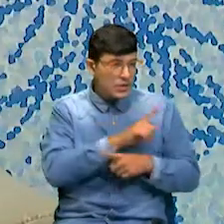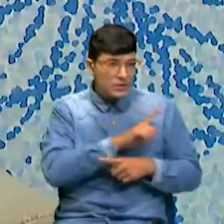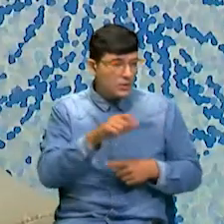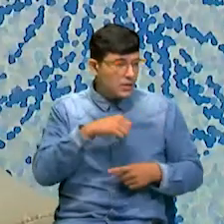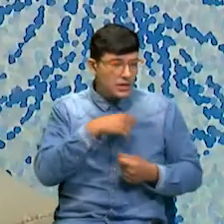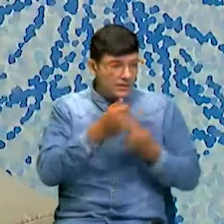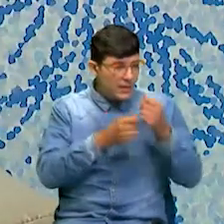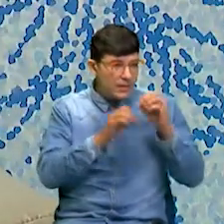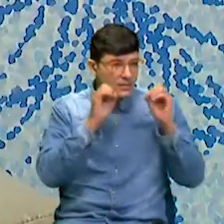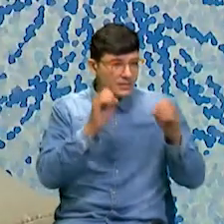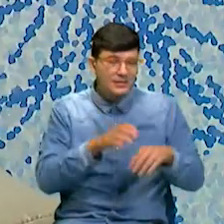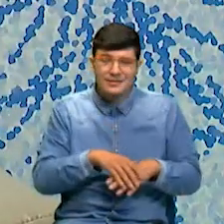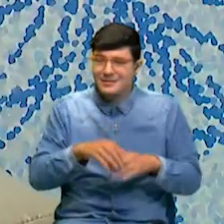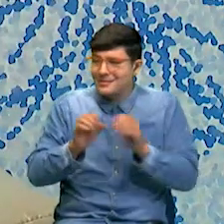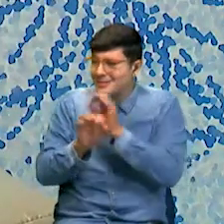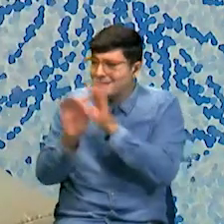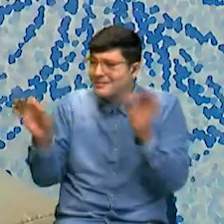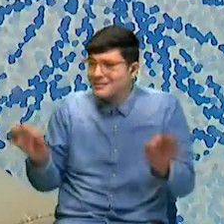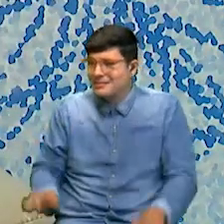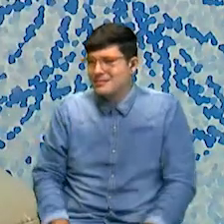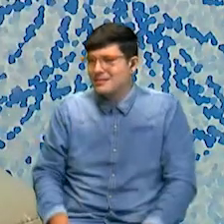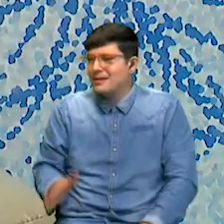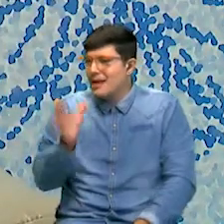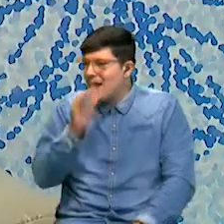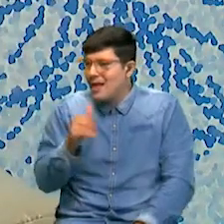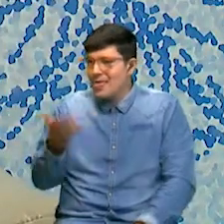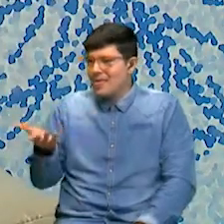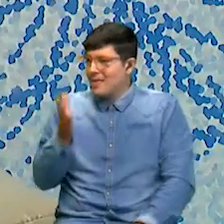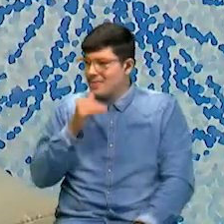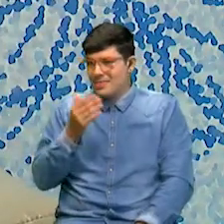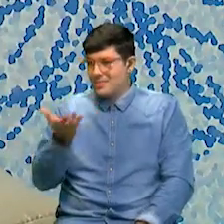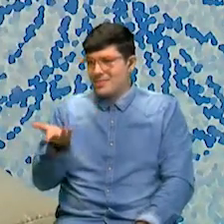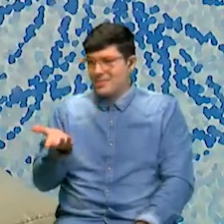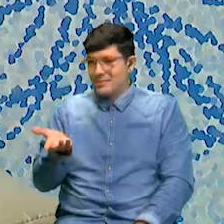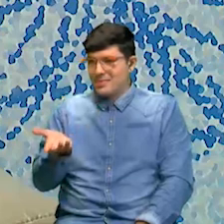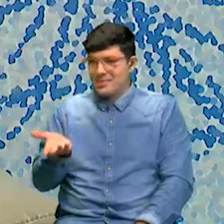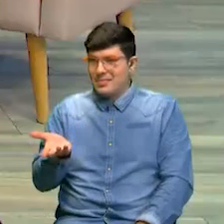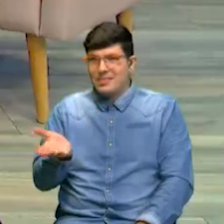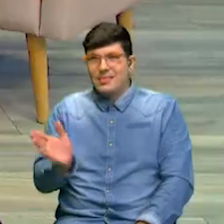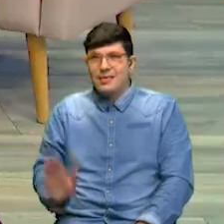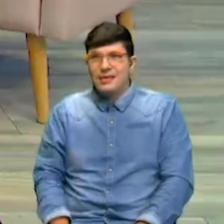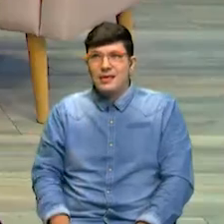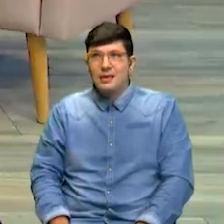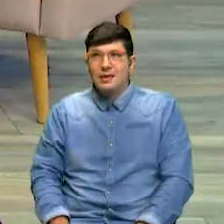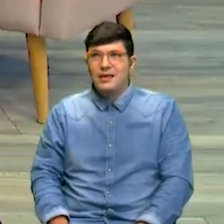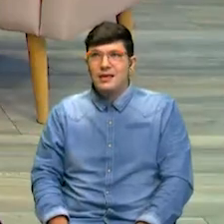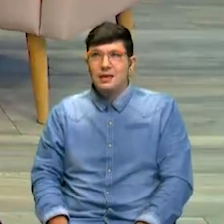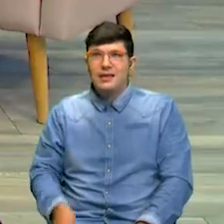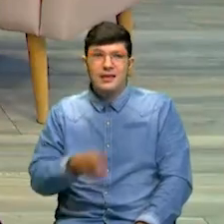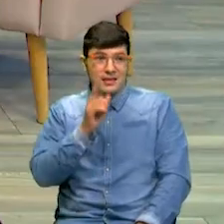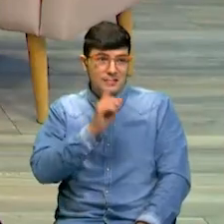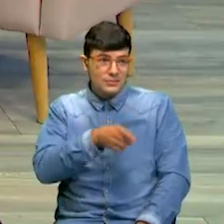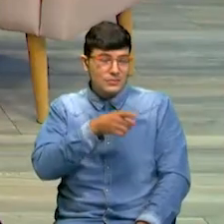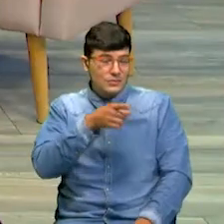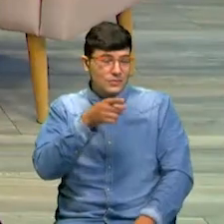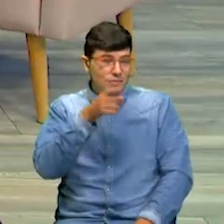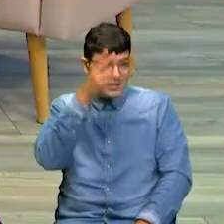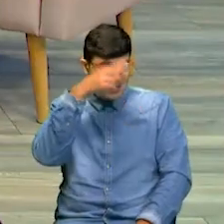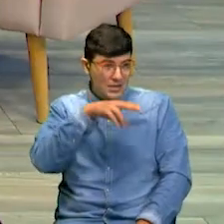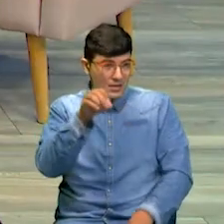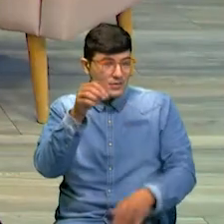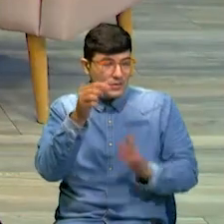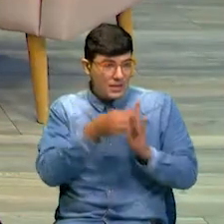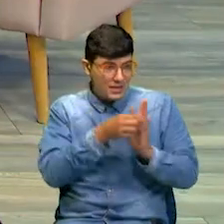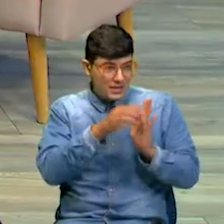tiene ingresos. No, ninguno, porque nada. ¿El señor oral tiene hijos? ¿Él es casado, tiene hijos?